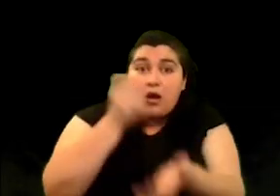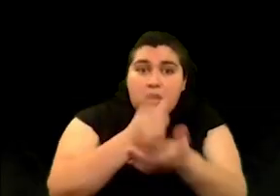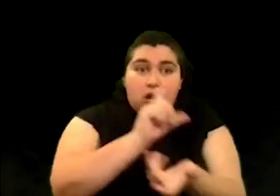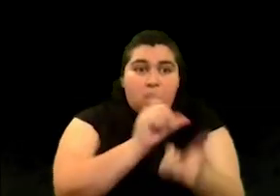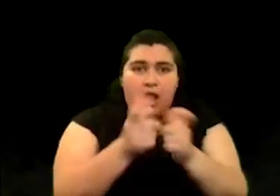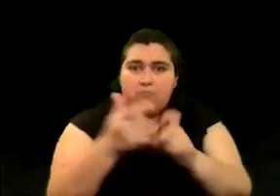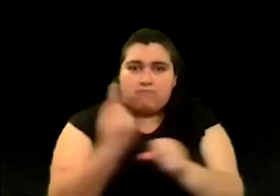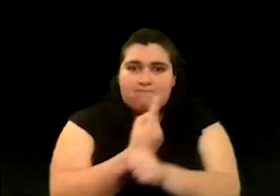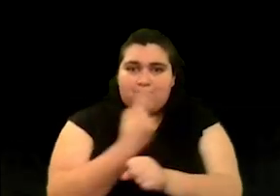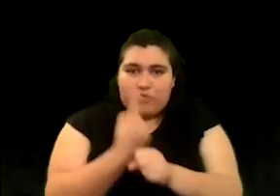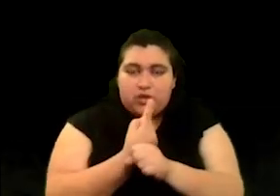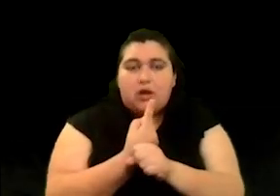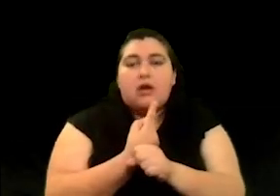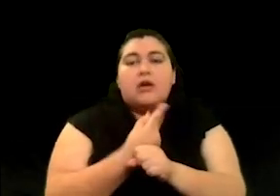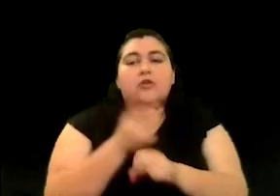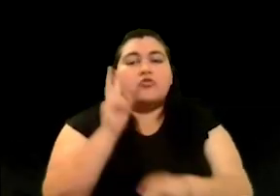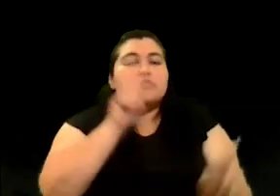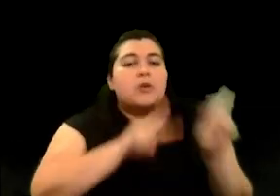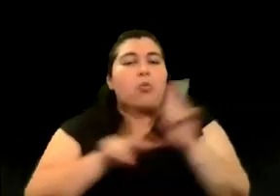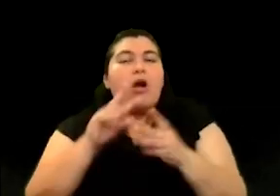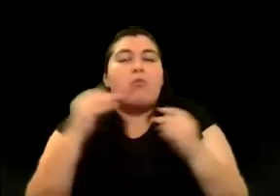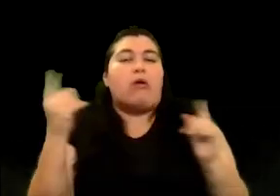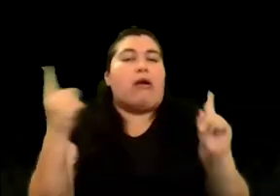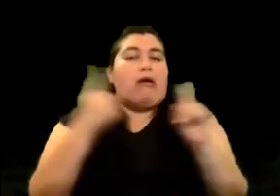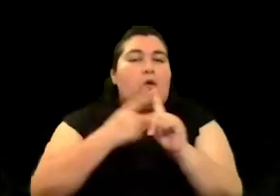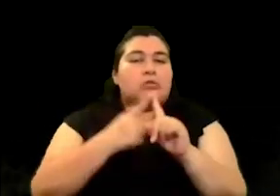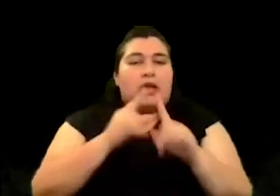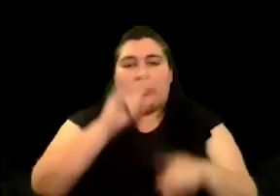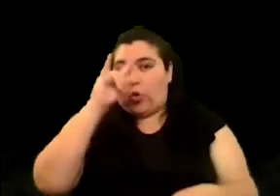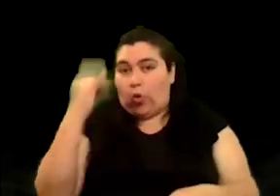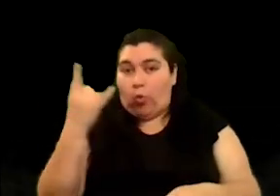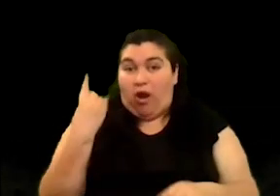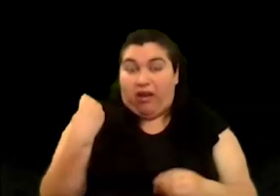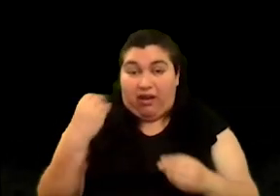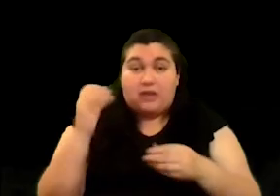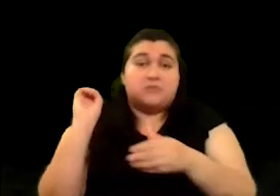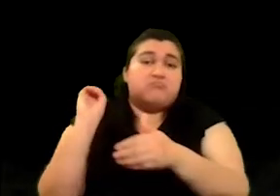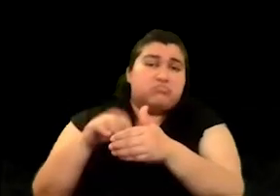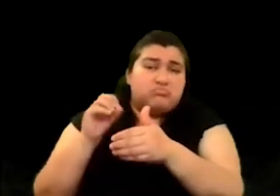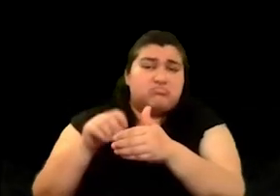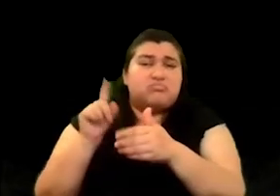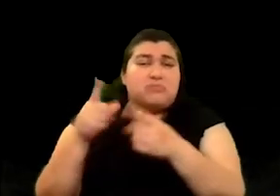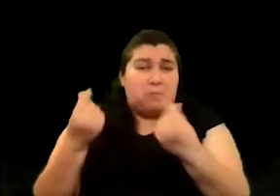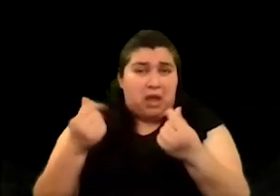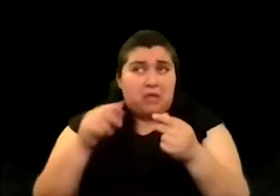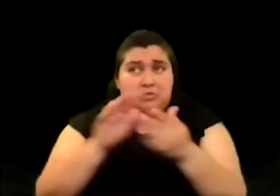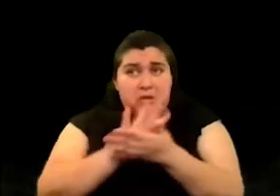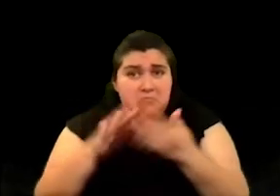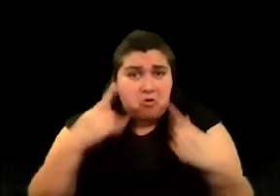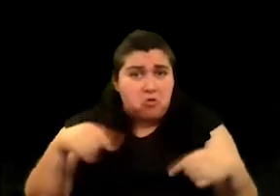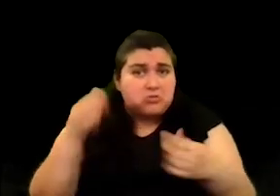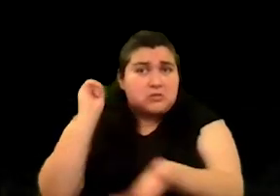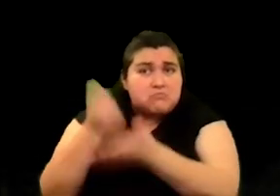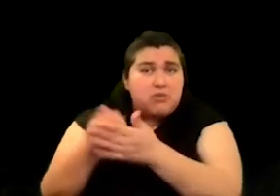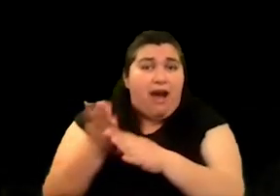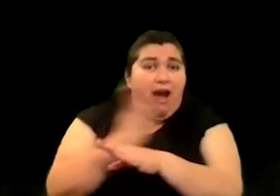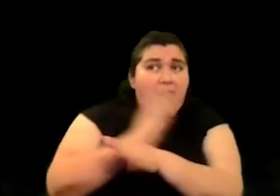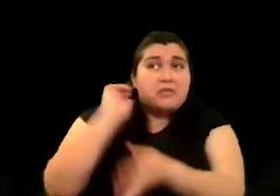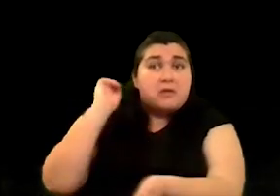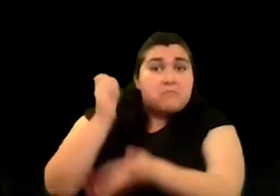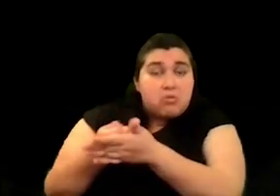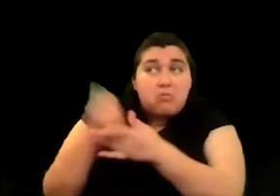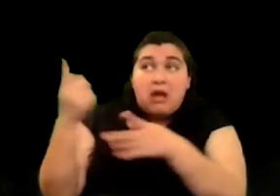Se armaban una trader en Uruguay. Fondeaban la trader en Uruguay con dinero blanco, pagaban el adelanto de importación y cuando el central